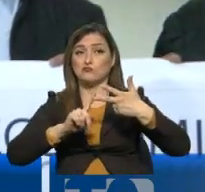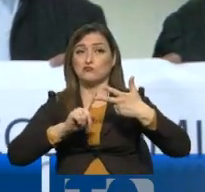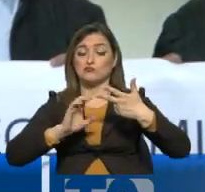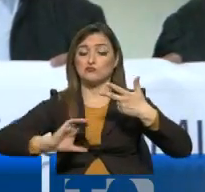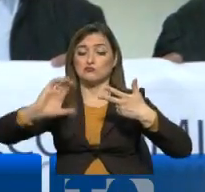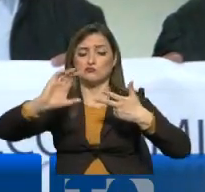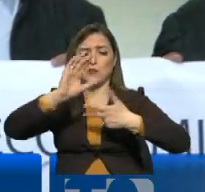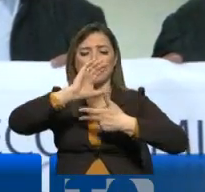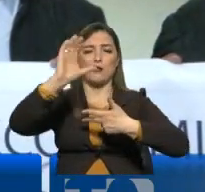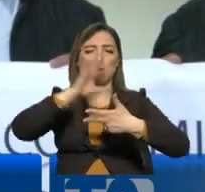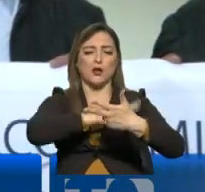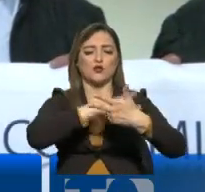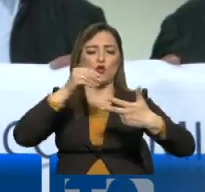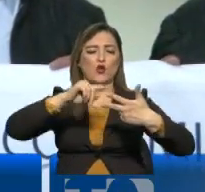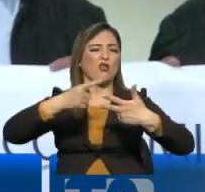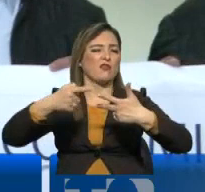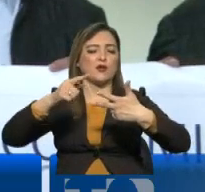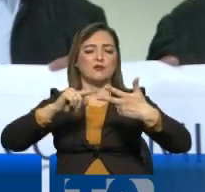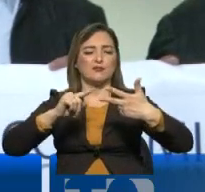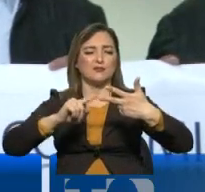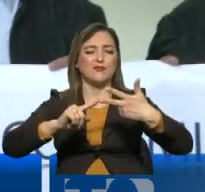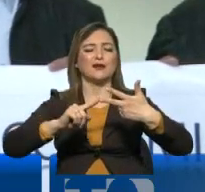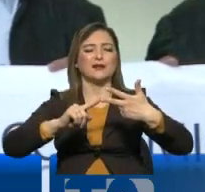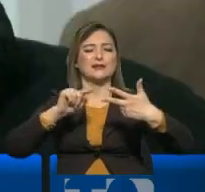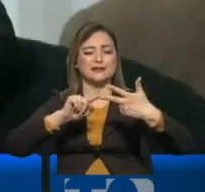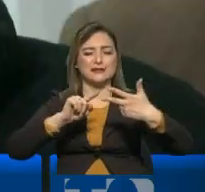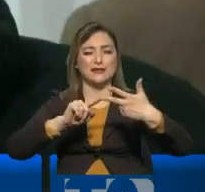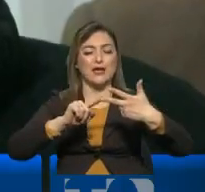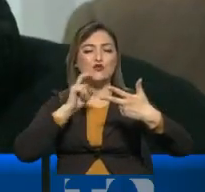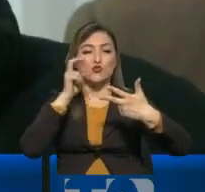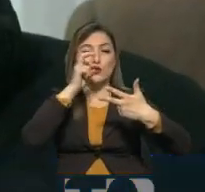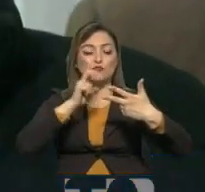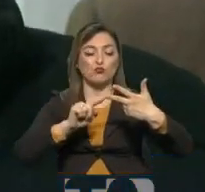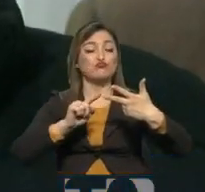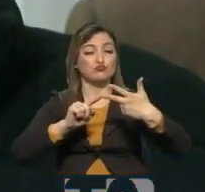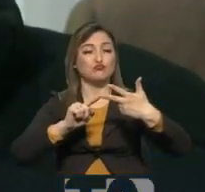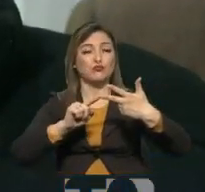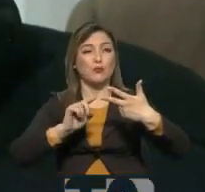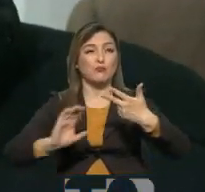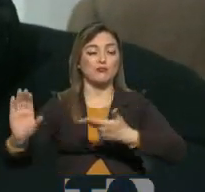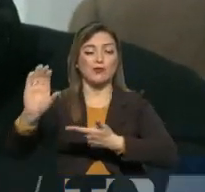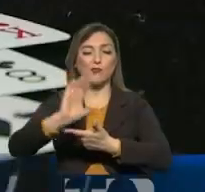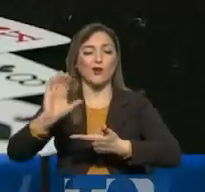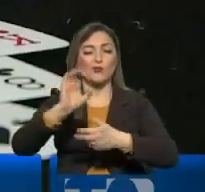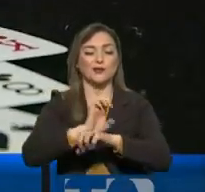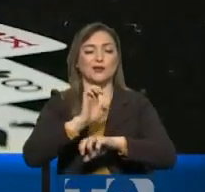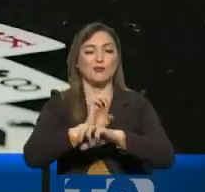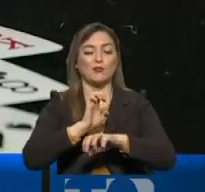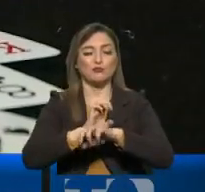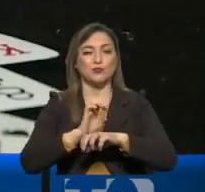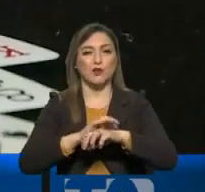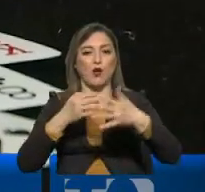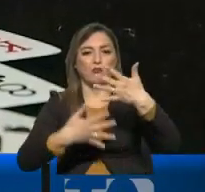el Ecuador, y en la actualidad ha caído al puesto número 12. Raúl Ema, por ejemplo, trabajó más de 30 años en un